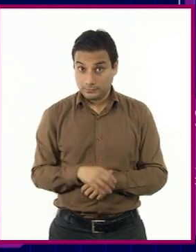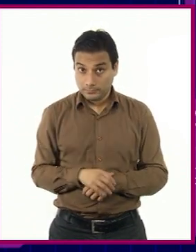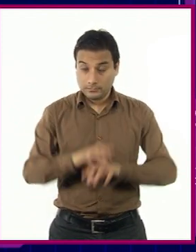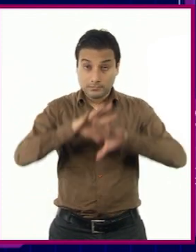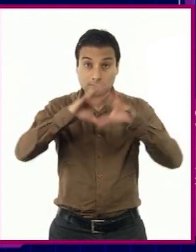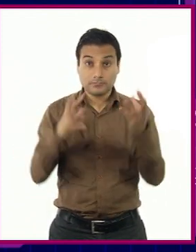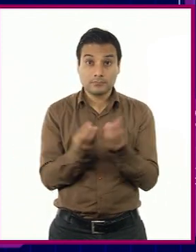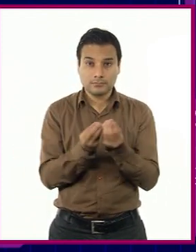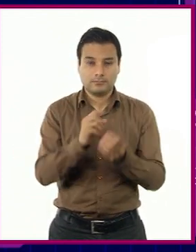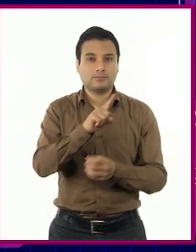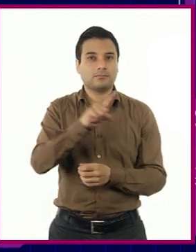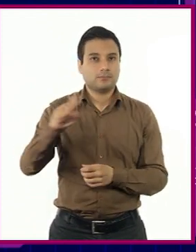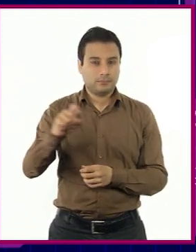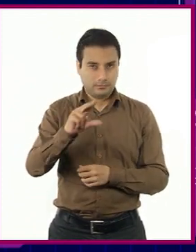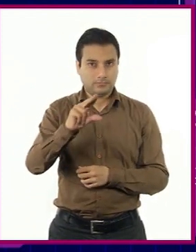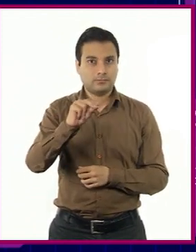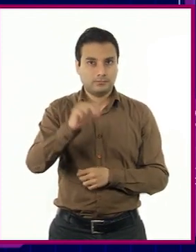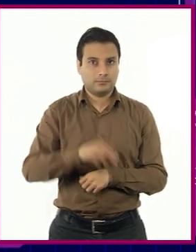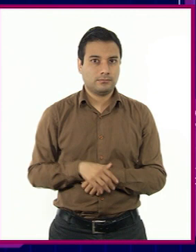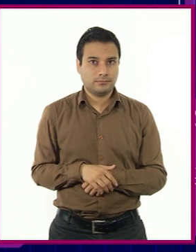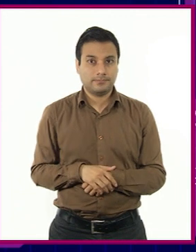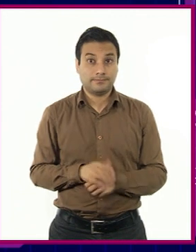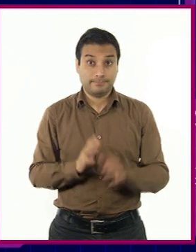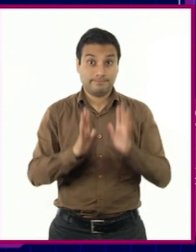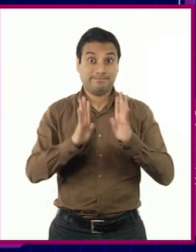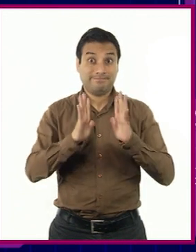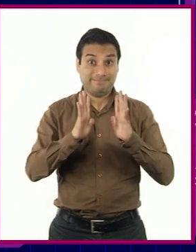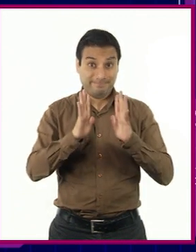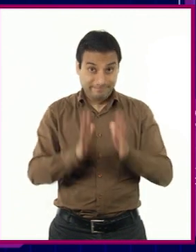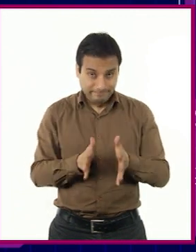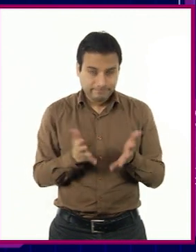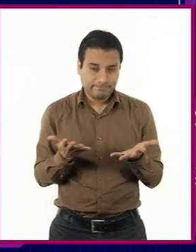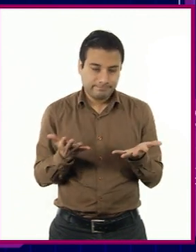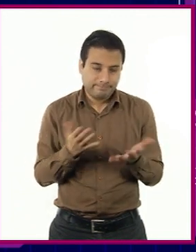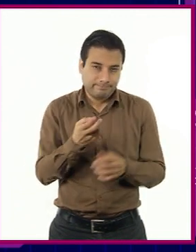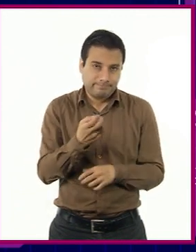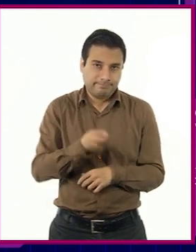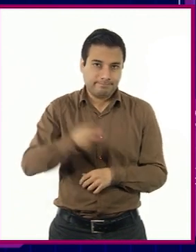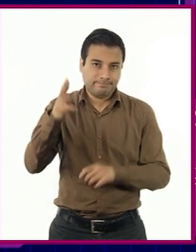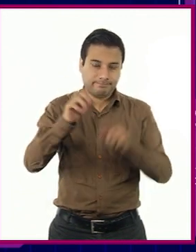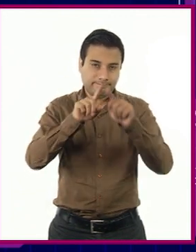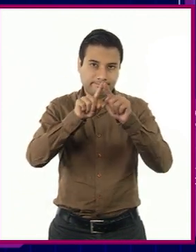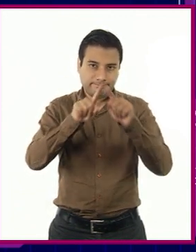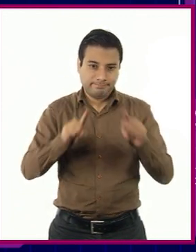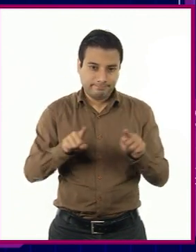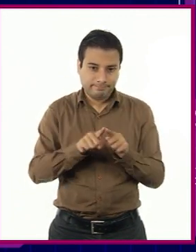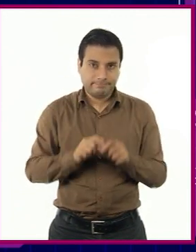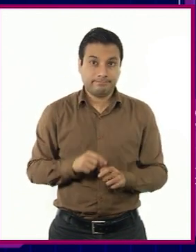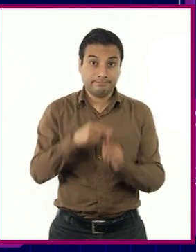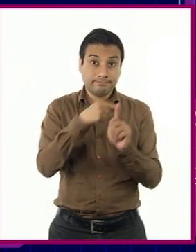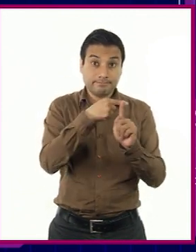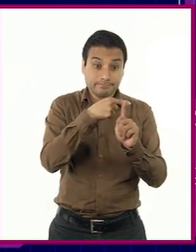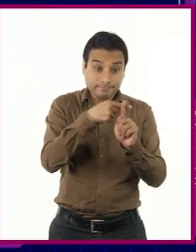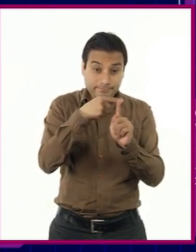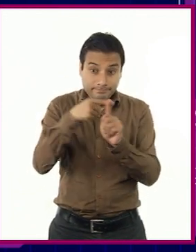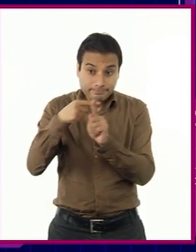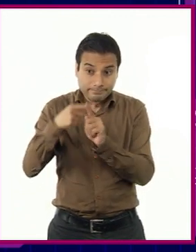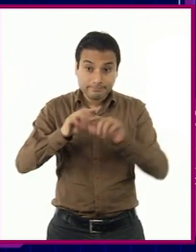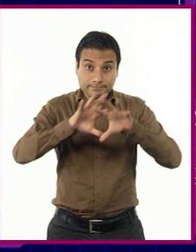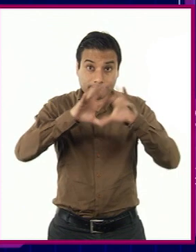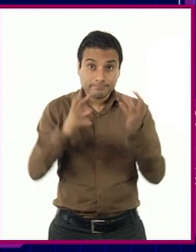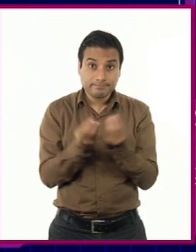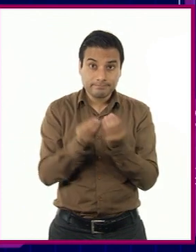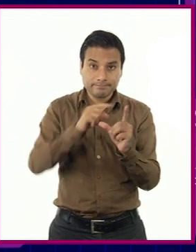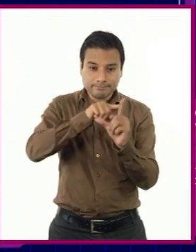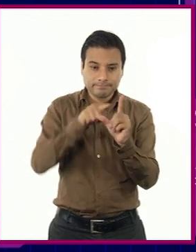igual a 180 grados. Ya que estamos hablando de un triángulo y sabemos que la suma de los ángulos interiores de